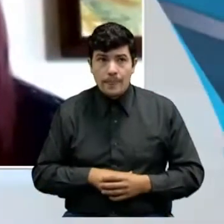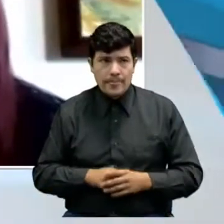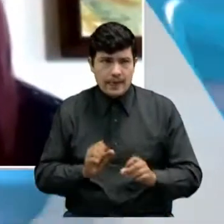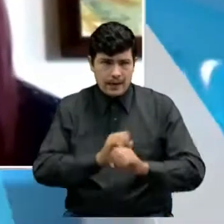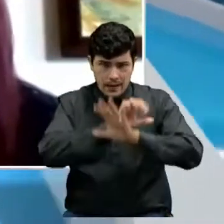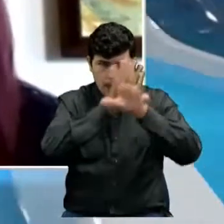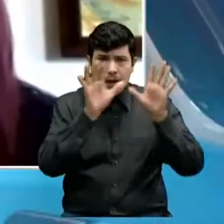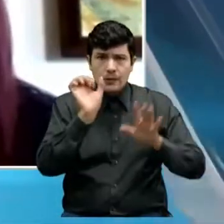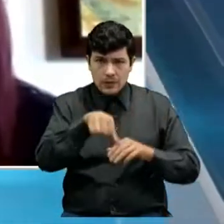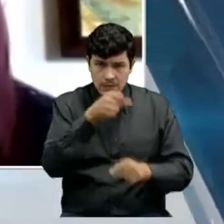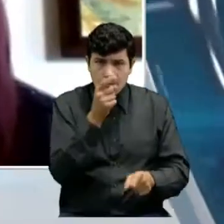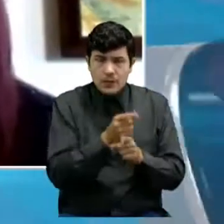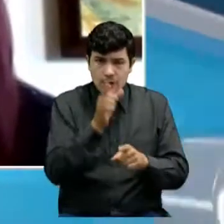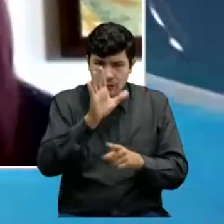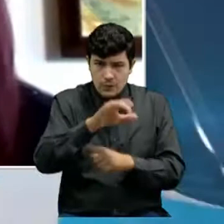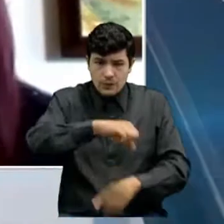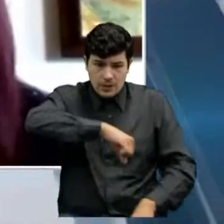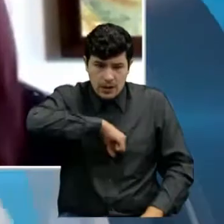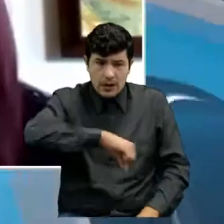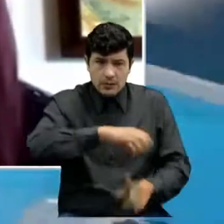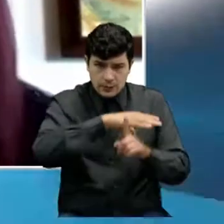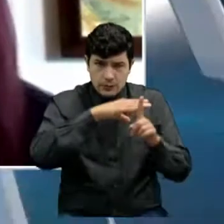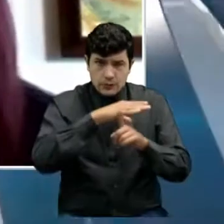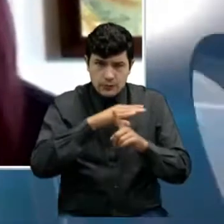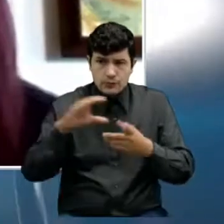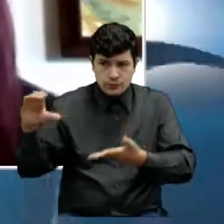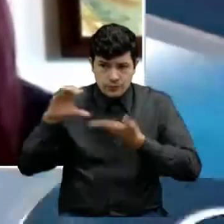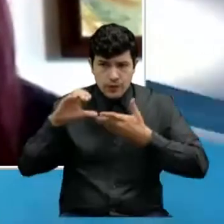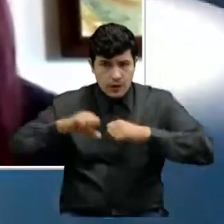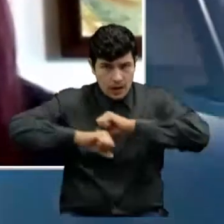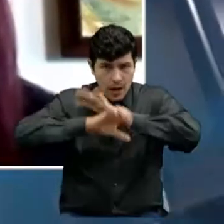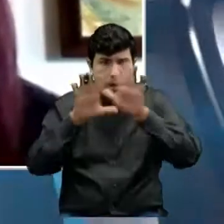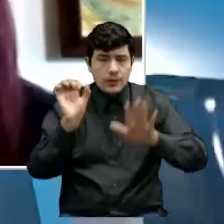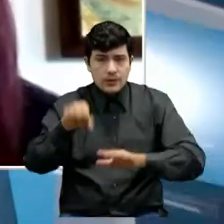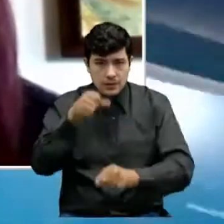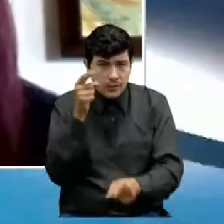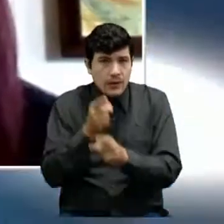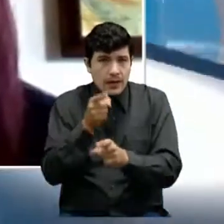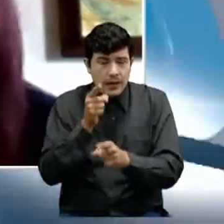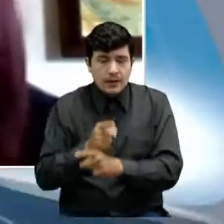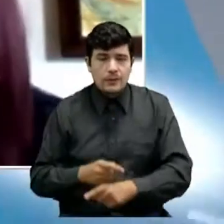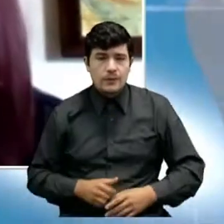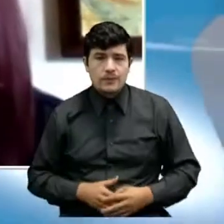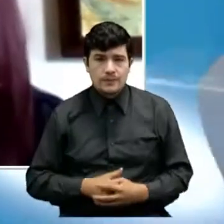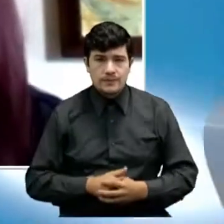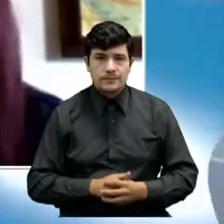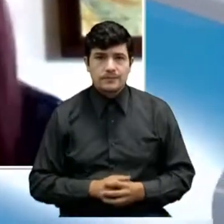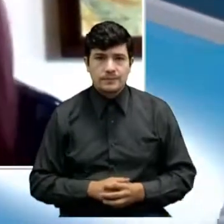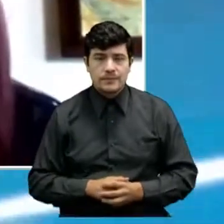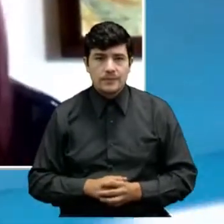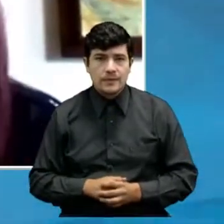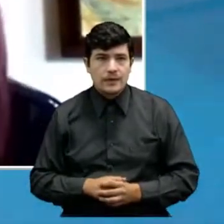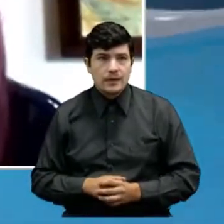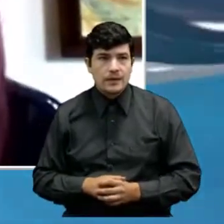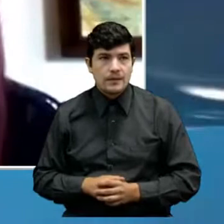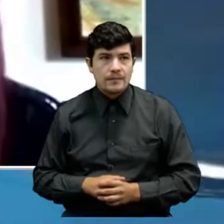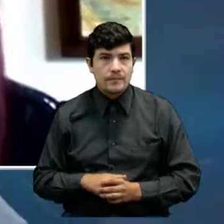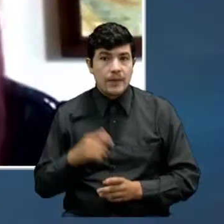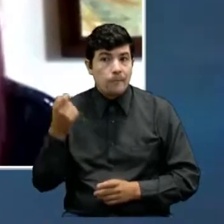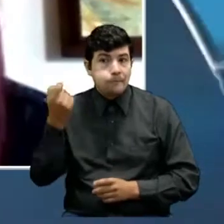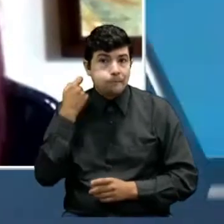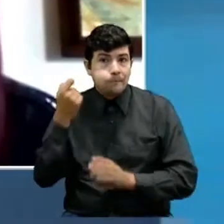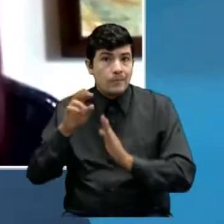señora María, usted tiene derecho a su prima de servicios. Efectivamente, la última, digamos, reforma